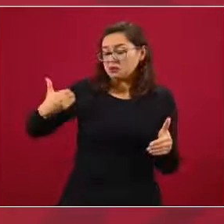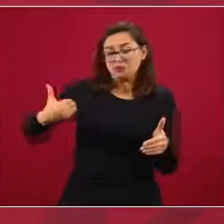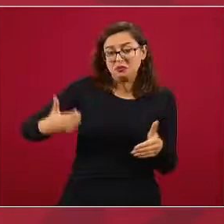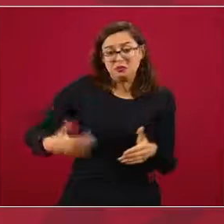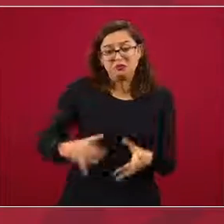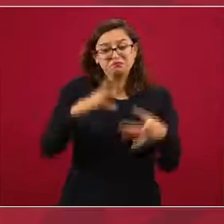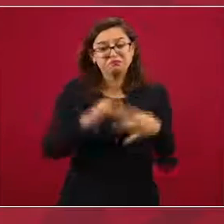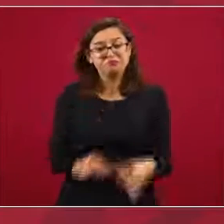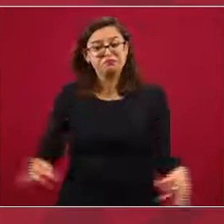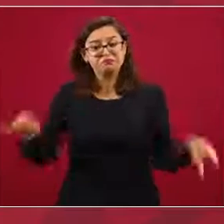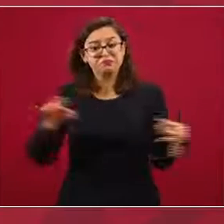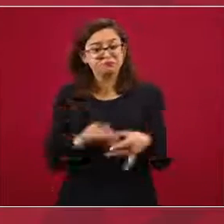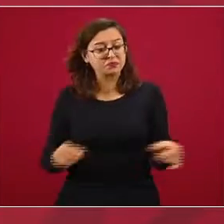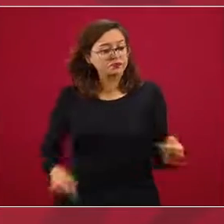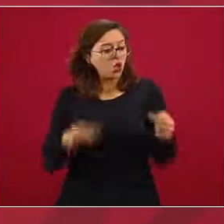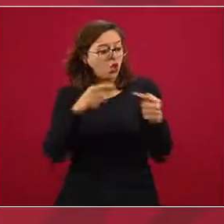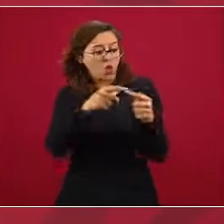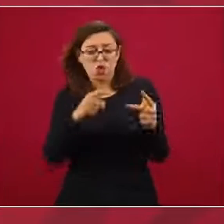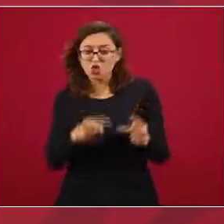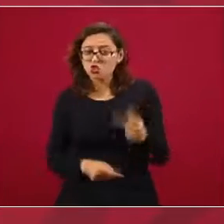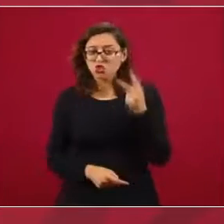porque son las dos cosas.